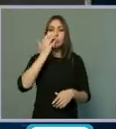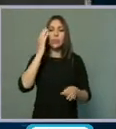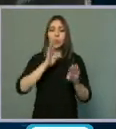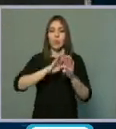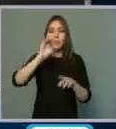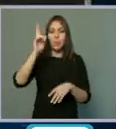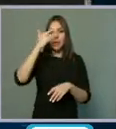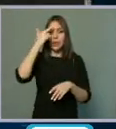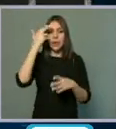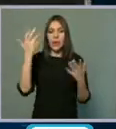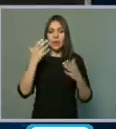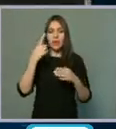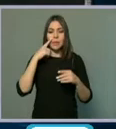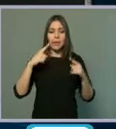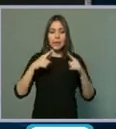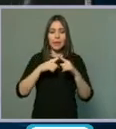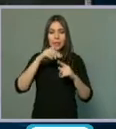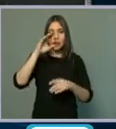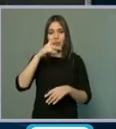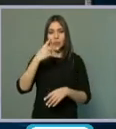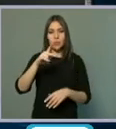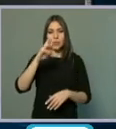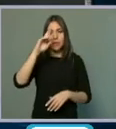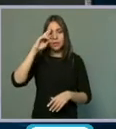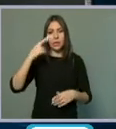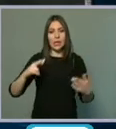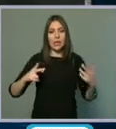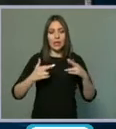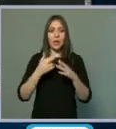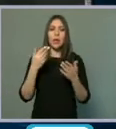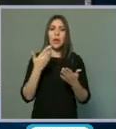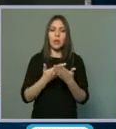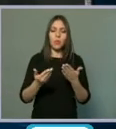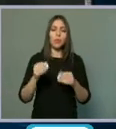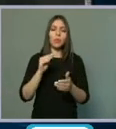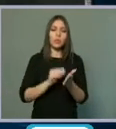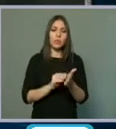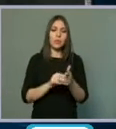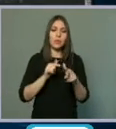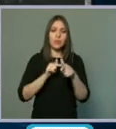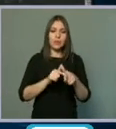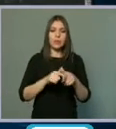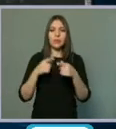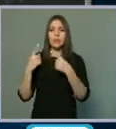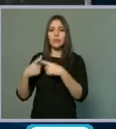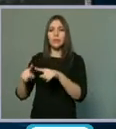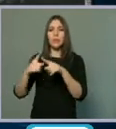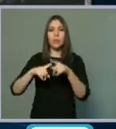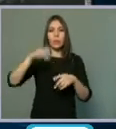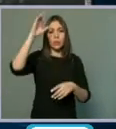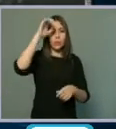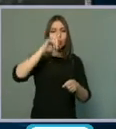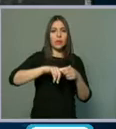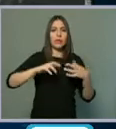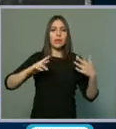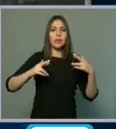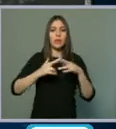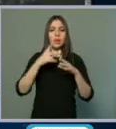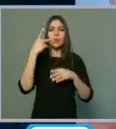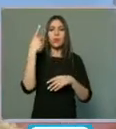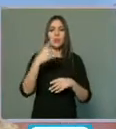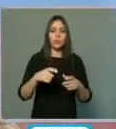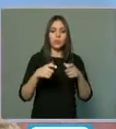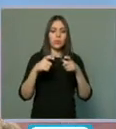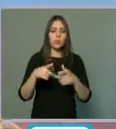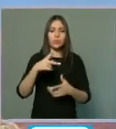conviviendo en un pequeño estrecho de territorio. O sea, ambas, o sea, bueno, todas estas culturas, todas estas religiones lo tienen ahí como el centro